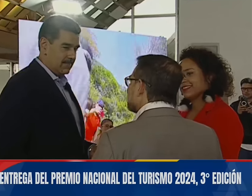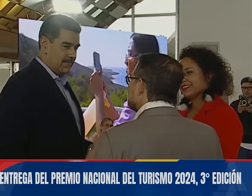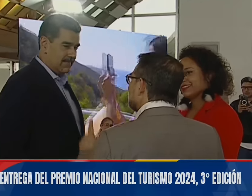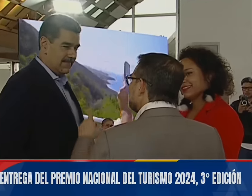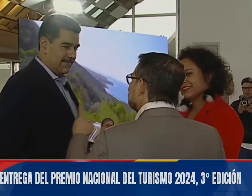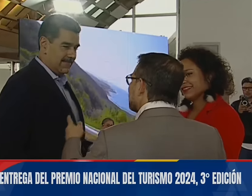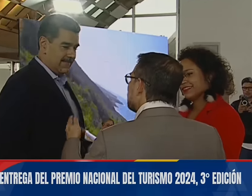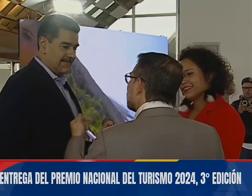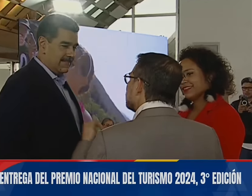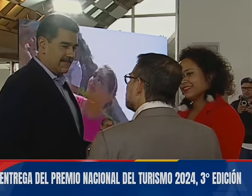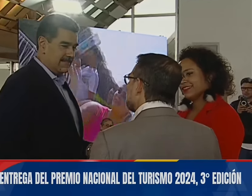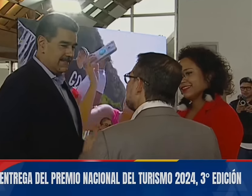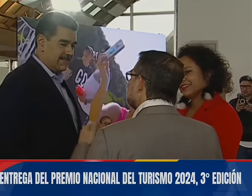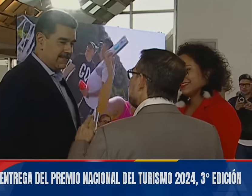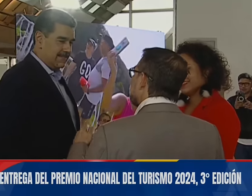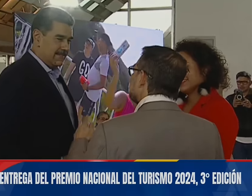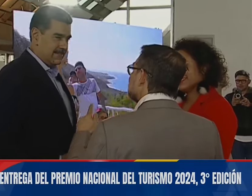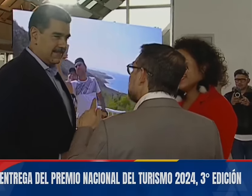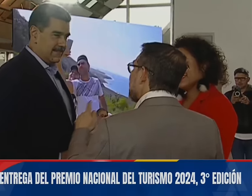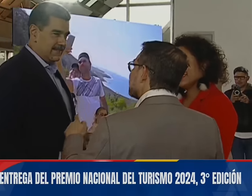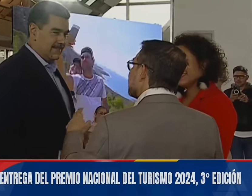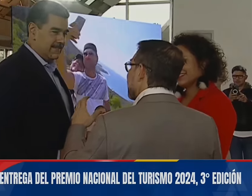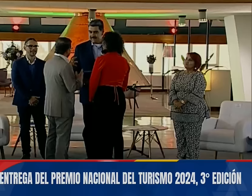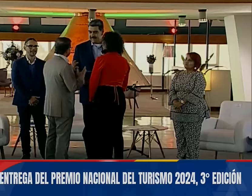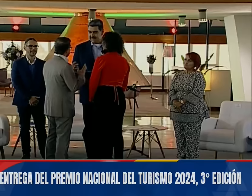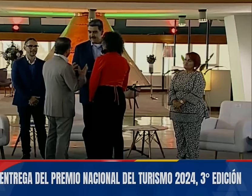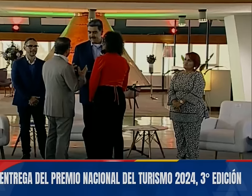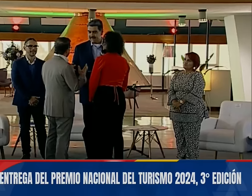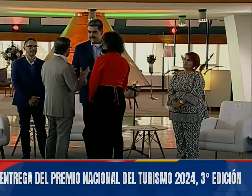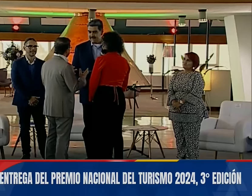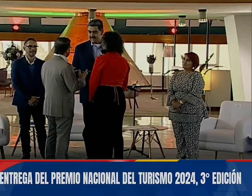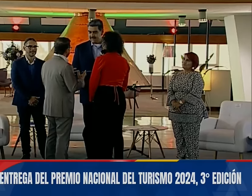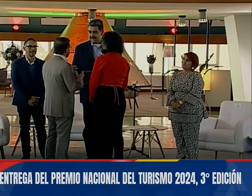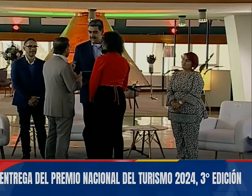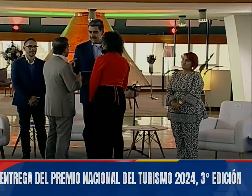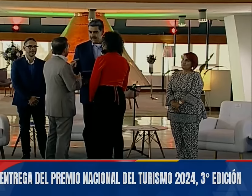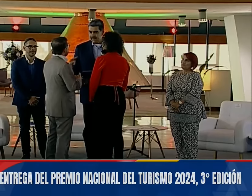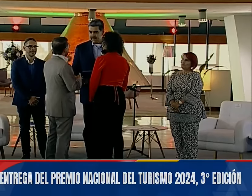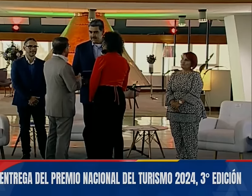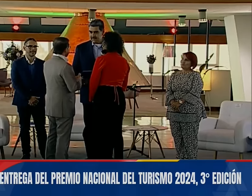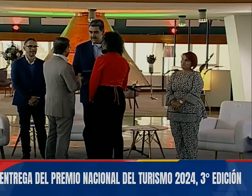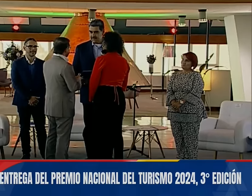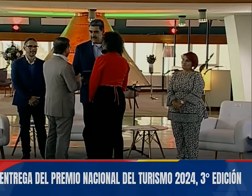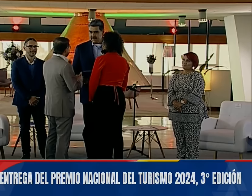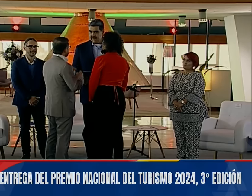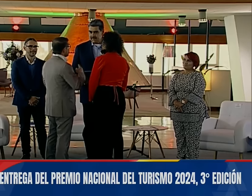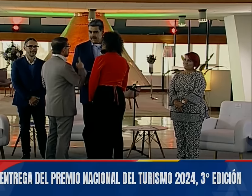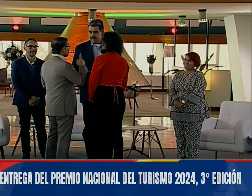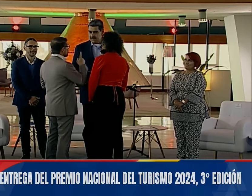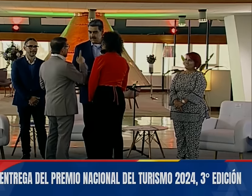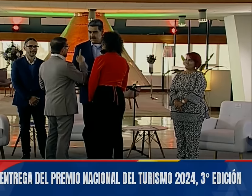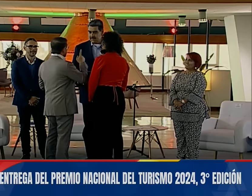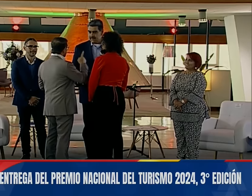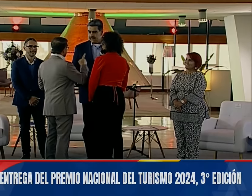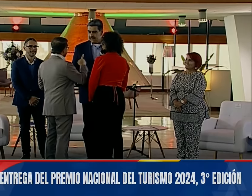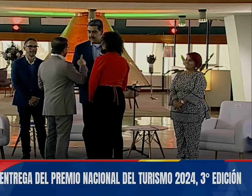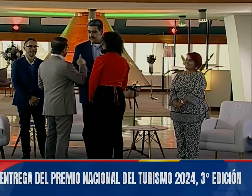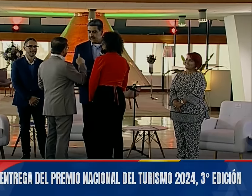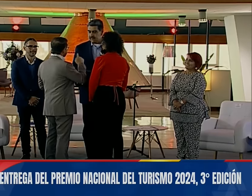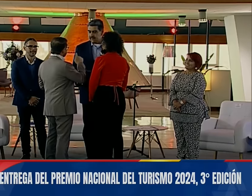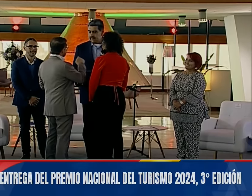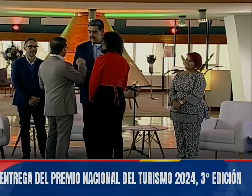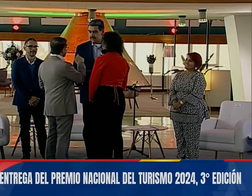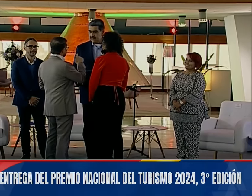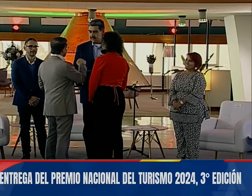tanto propias como colectivas. Ahí vemos al jefe de Estado venezolano conversando con el gobernador del estado